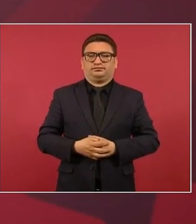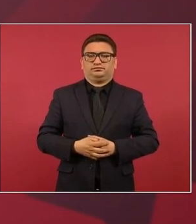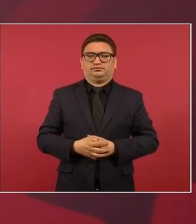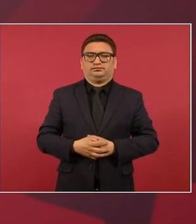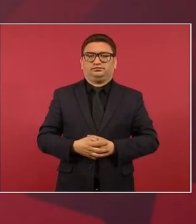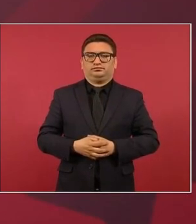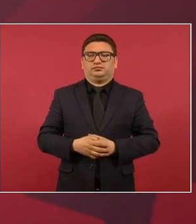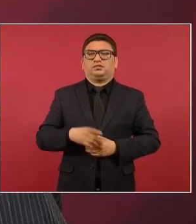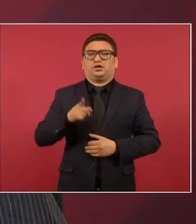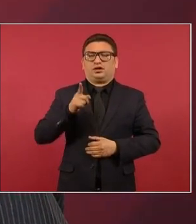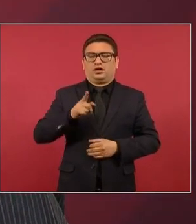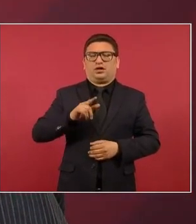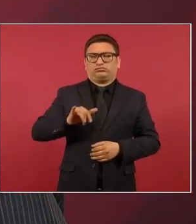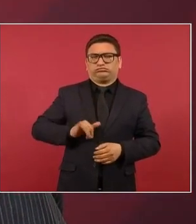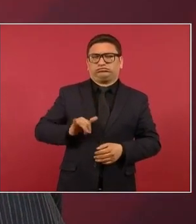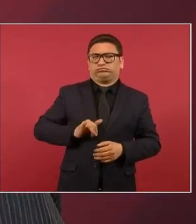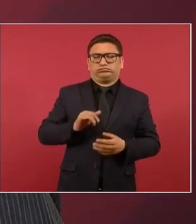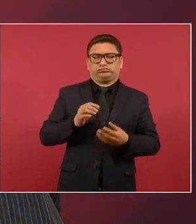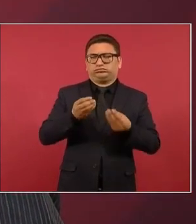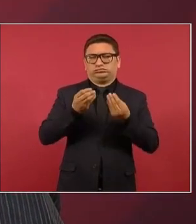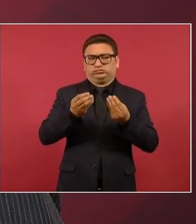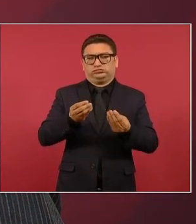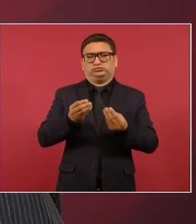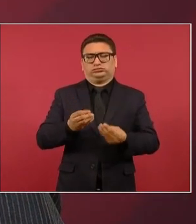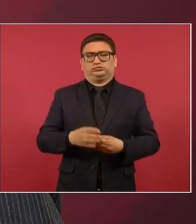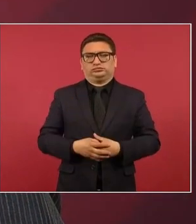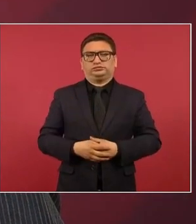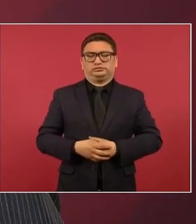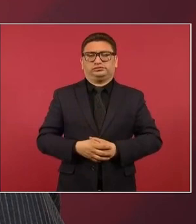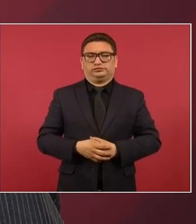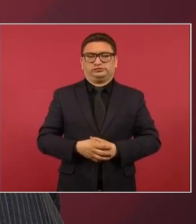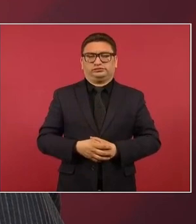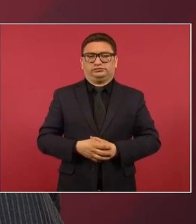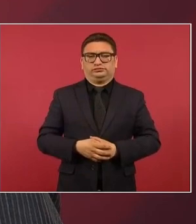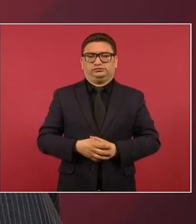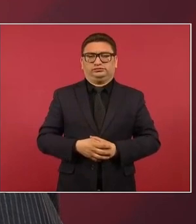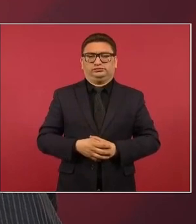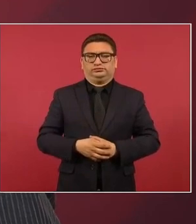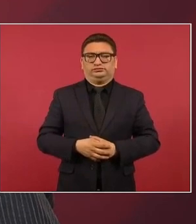estaba muy interesado en